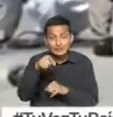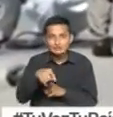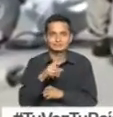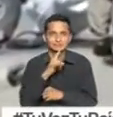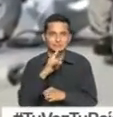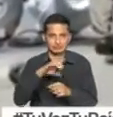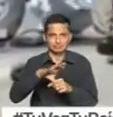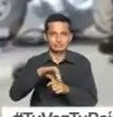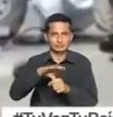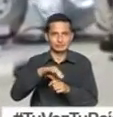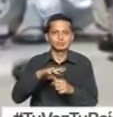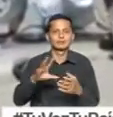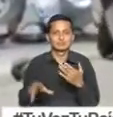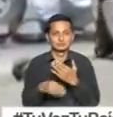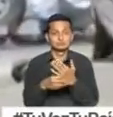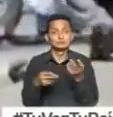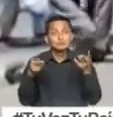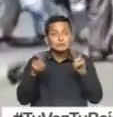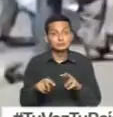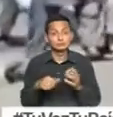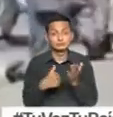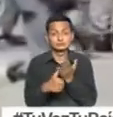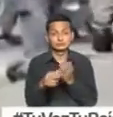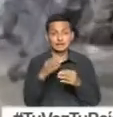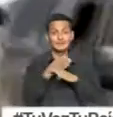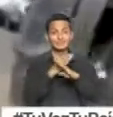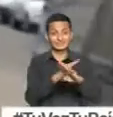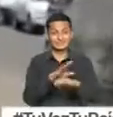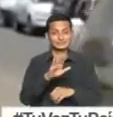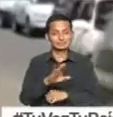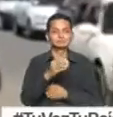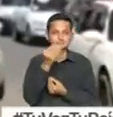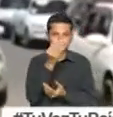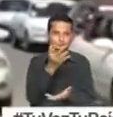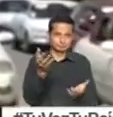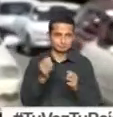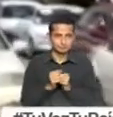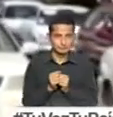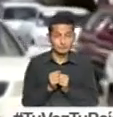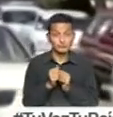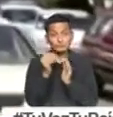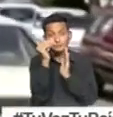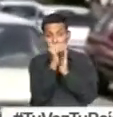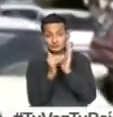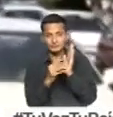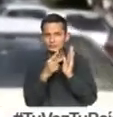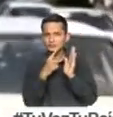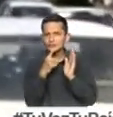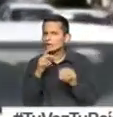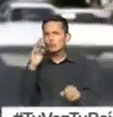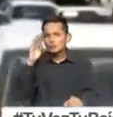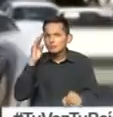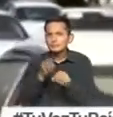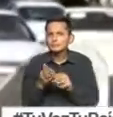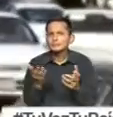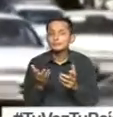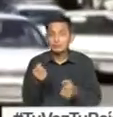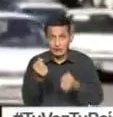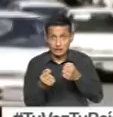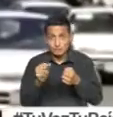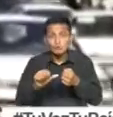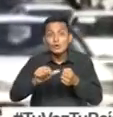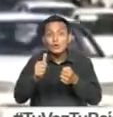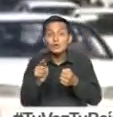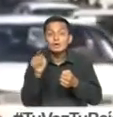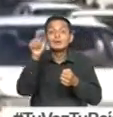la de Estados Unidos, además del Ministerio de Defensa del país. De acuerdo con los medios, el objetivo de la bomba era un vehículo de la